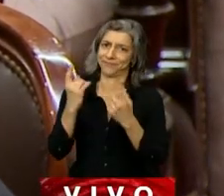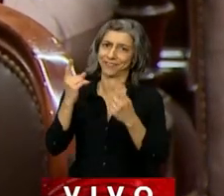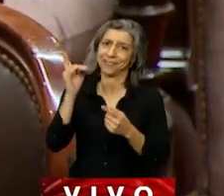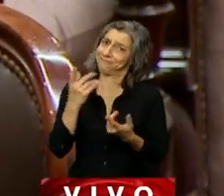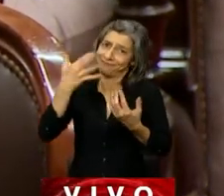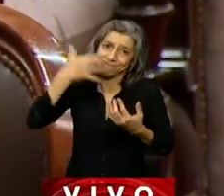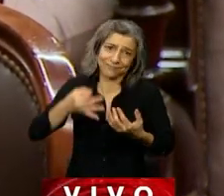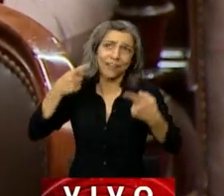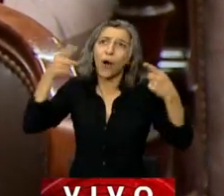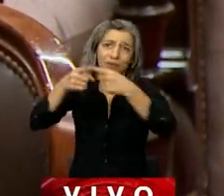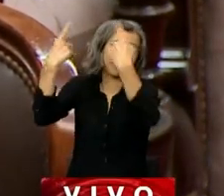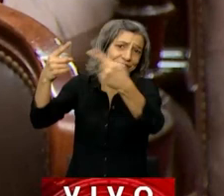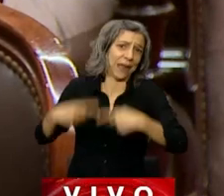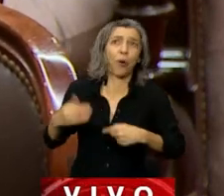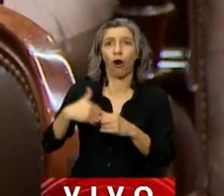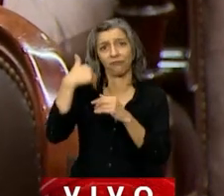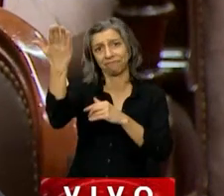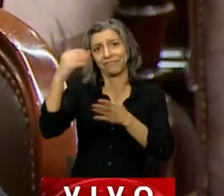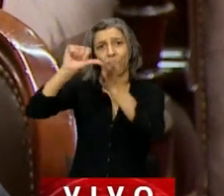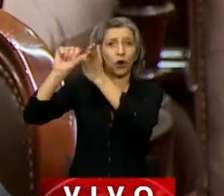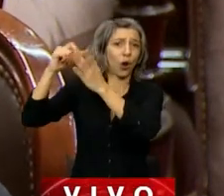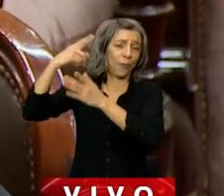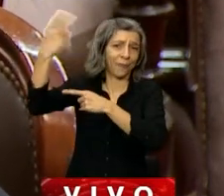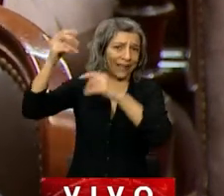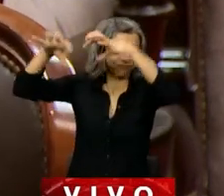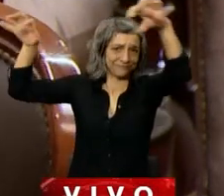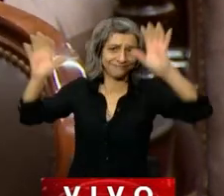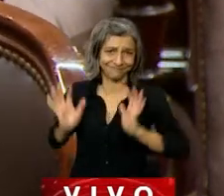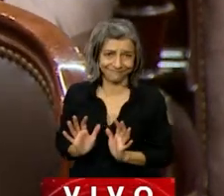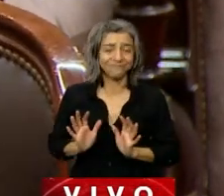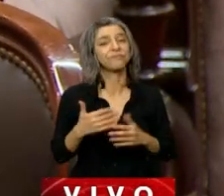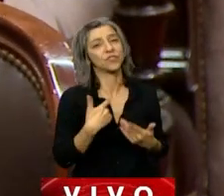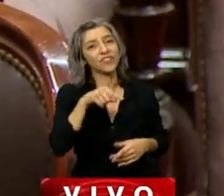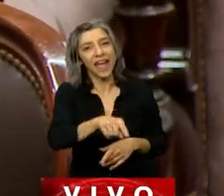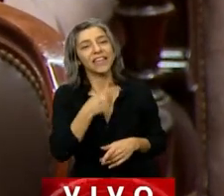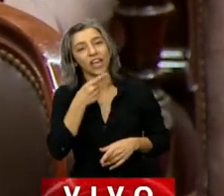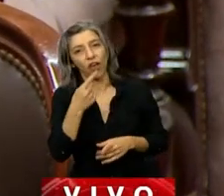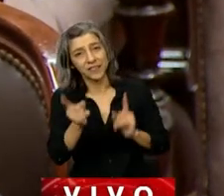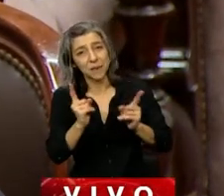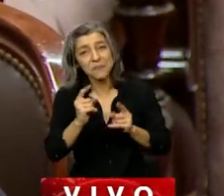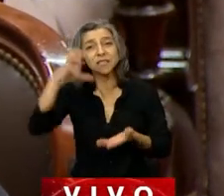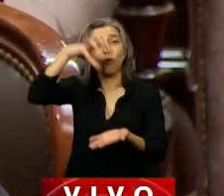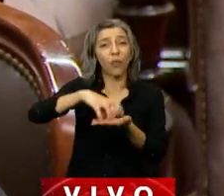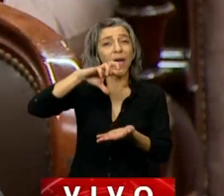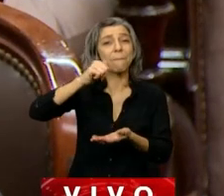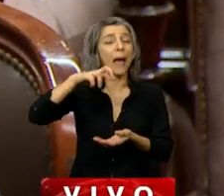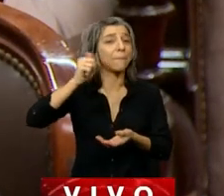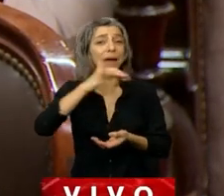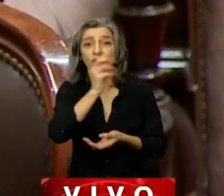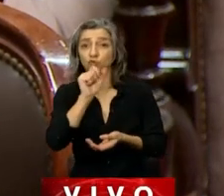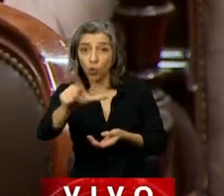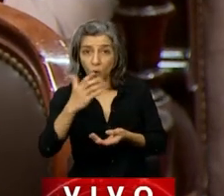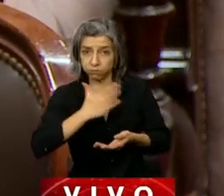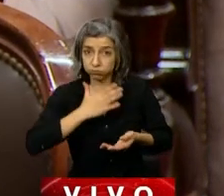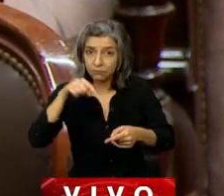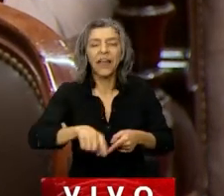Emilio Sala, miembro del Consejo Asesor Científico y actual coordinador de Pampa Azul, quien fue contundente al decir que